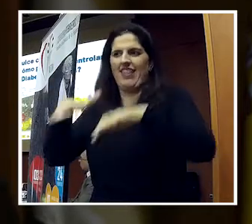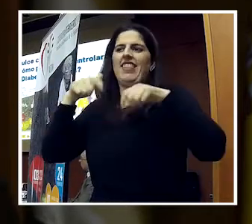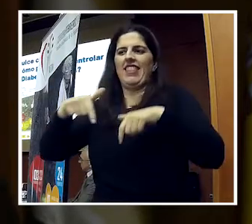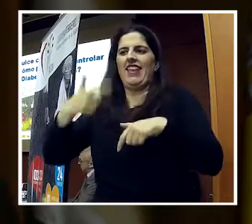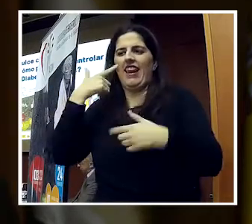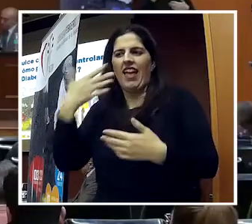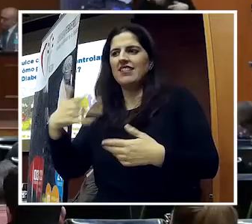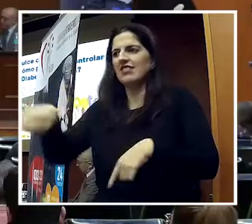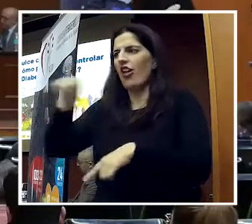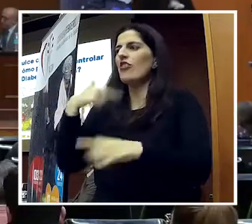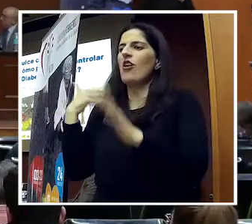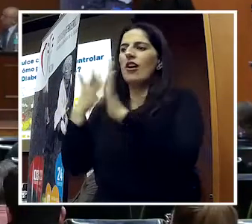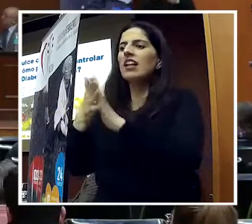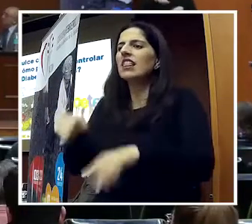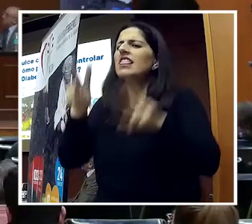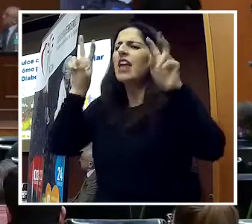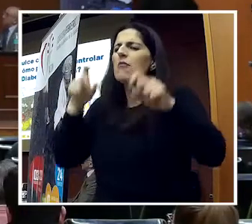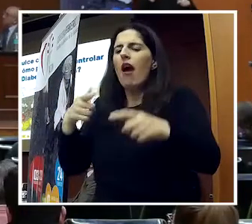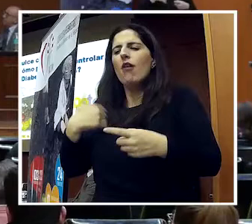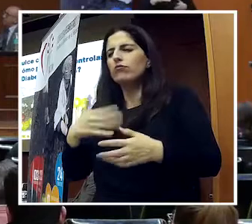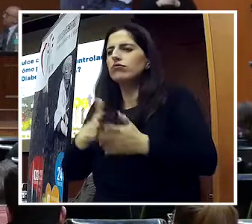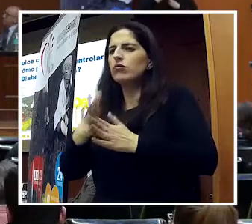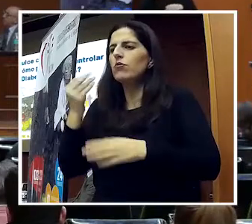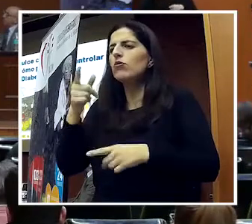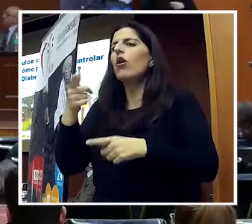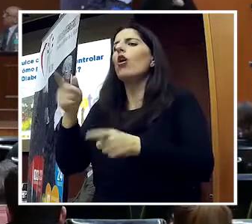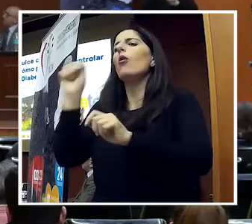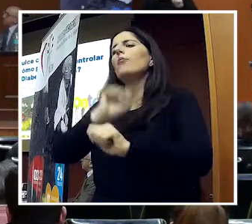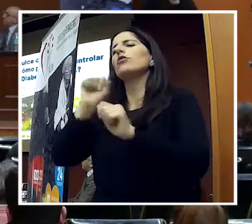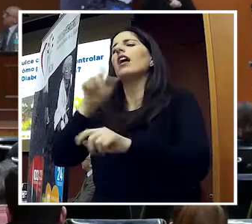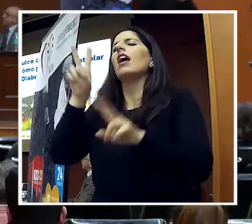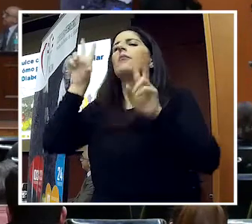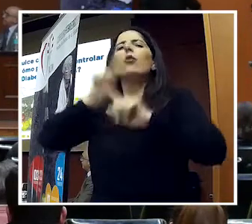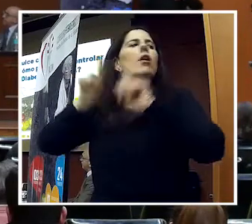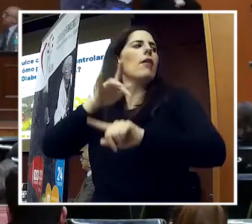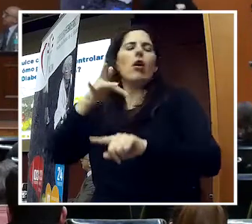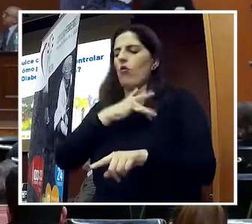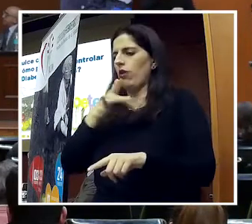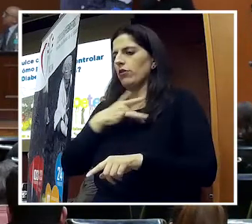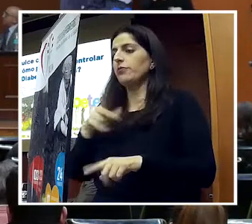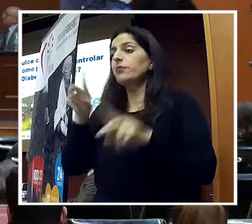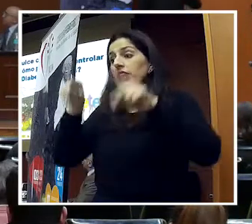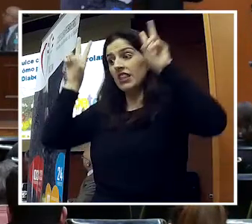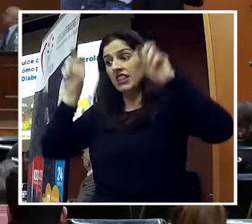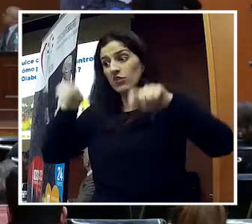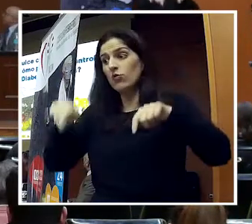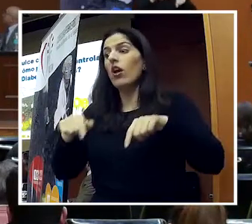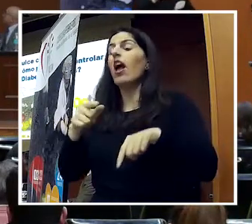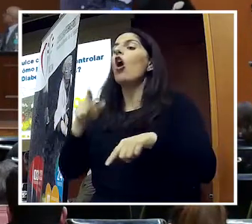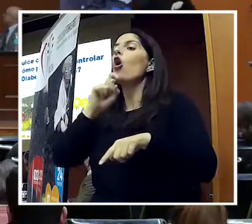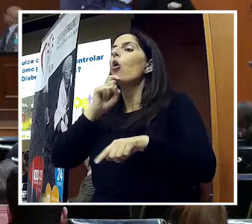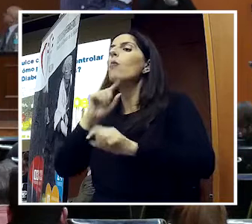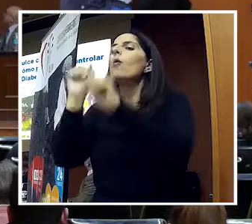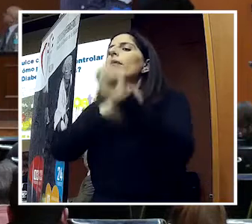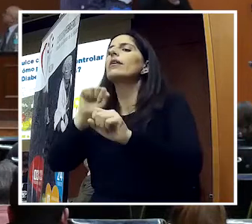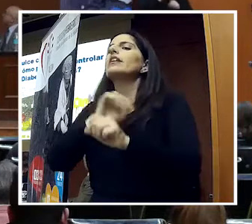hablarles de este tema tan apasionante y lo que es la prevención cardiovascular, ¿vale? El título es muy sugerente, cómo prevenir y controlar